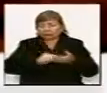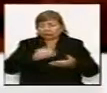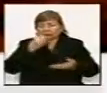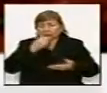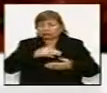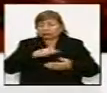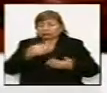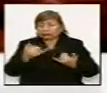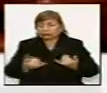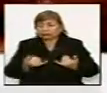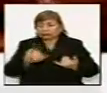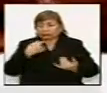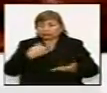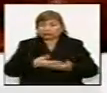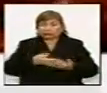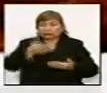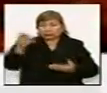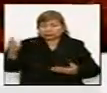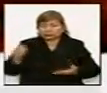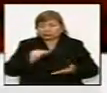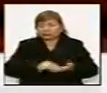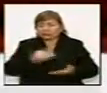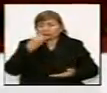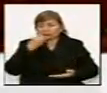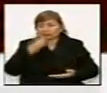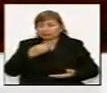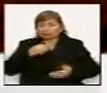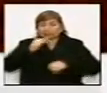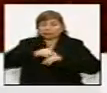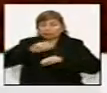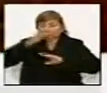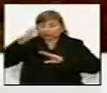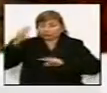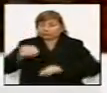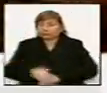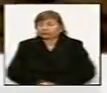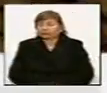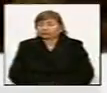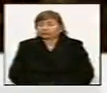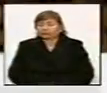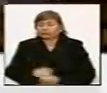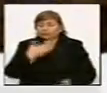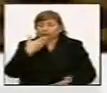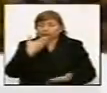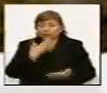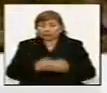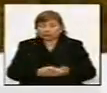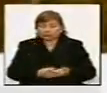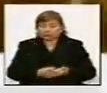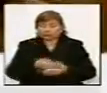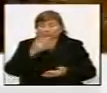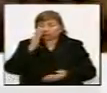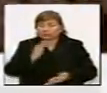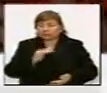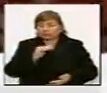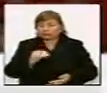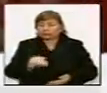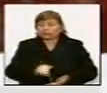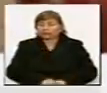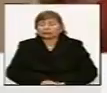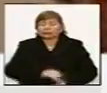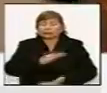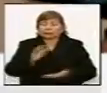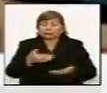comedores. Ahorita vamos a salir a más comedores, a los cerros vamos a subir. Muchas gracias, que Dios lo bendiga